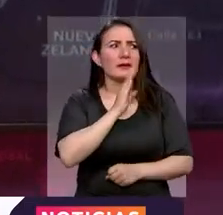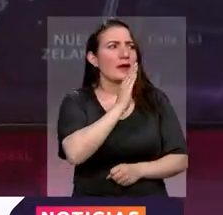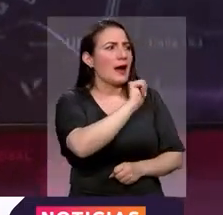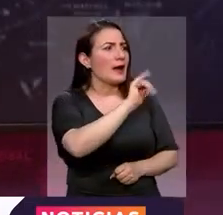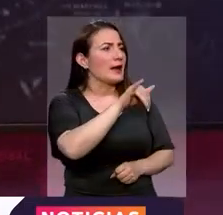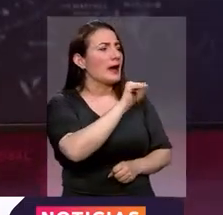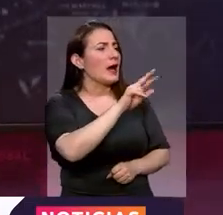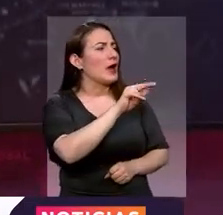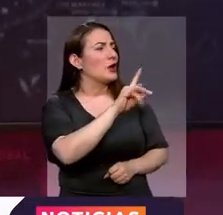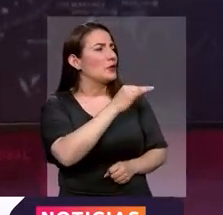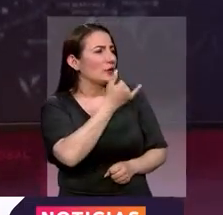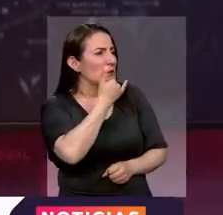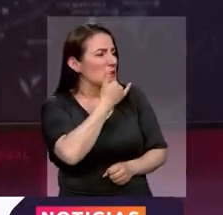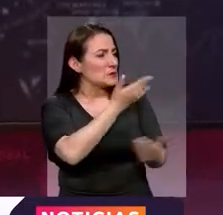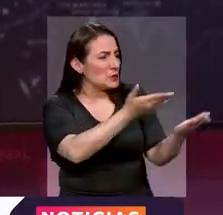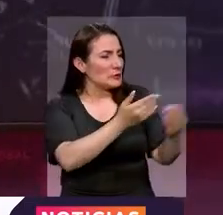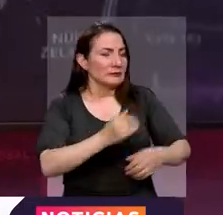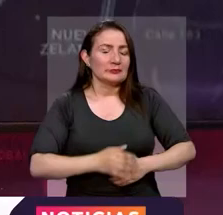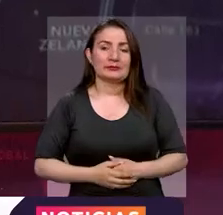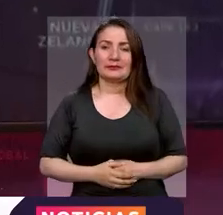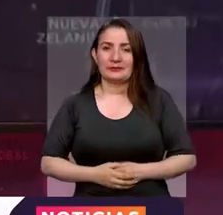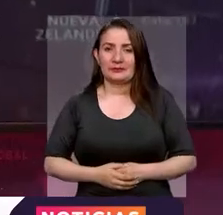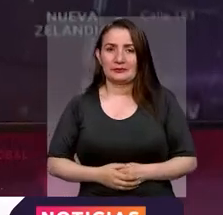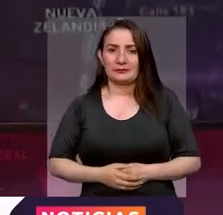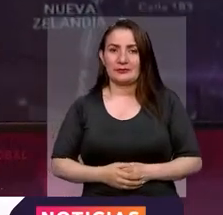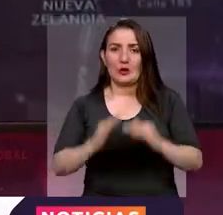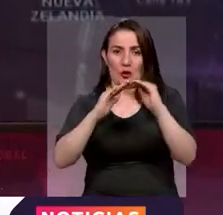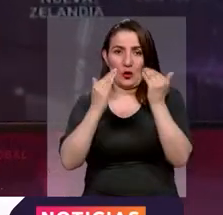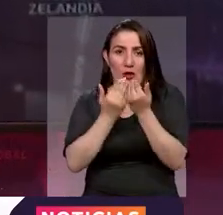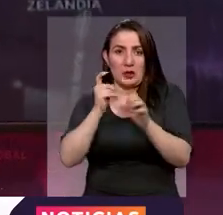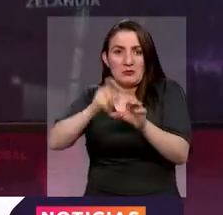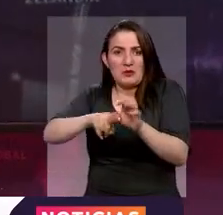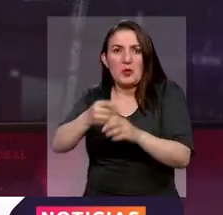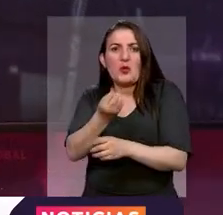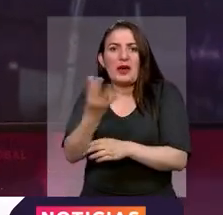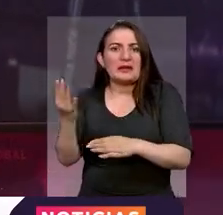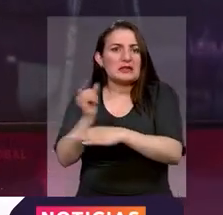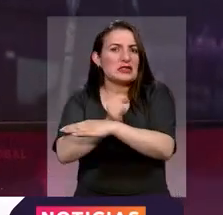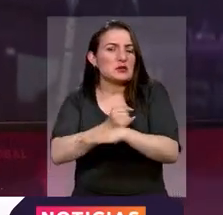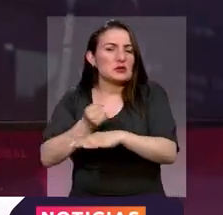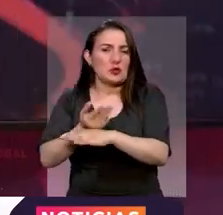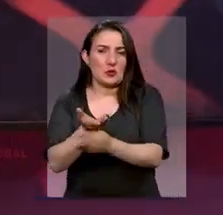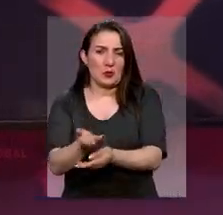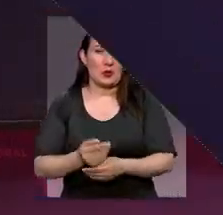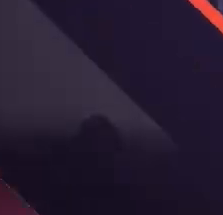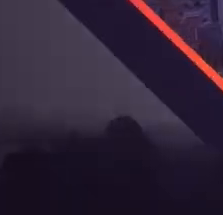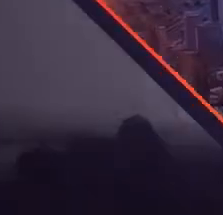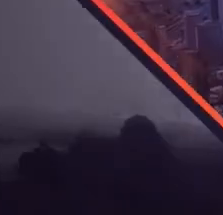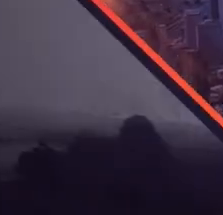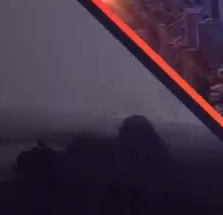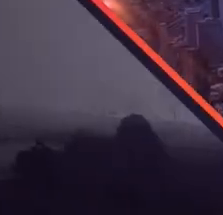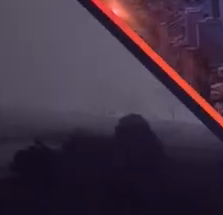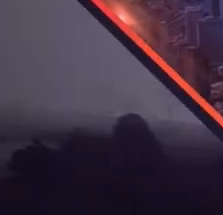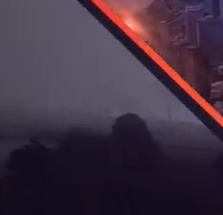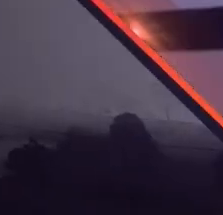buenas tardes. ¿Y cuáles son esas características con las que contarán las nuevas instituciones? Adelante.